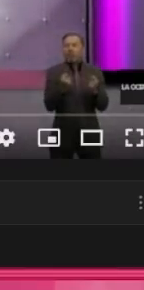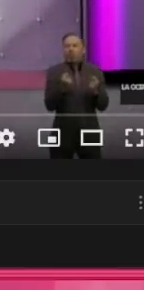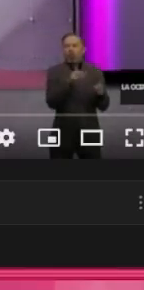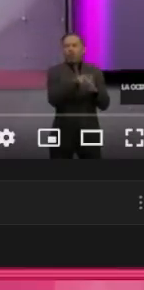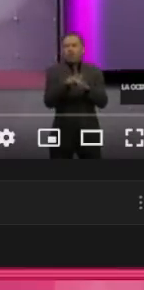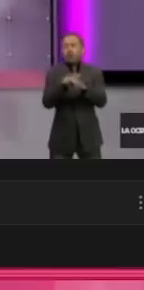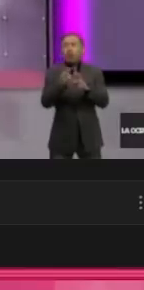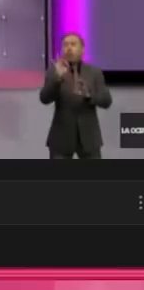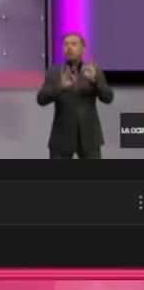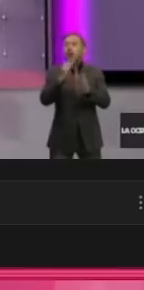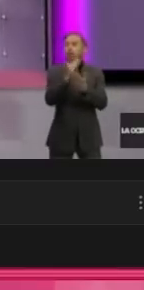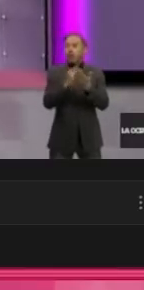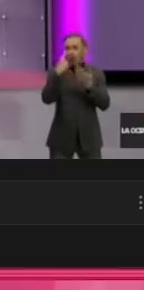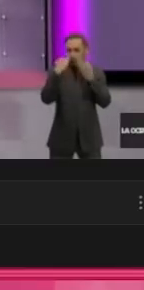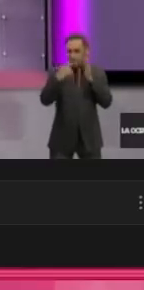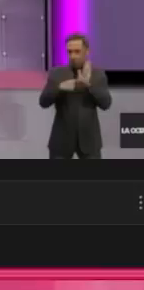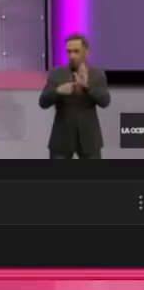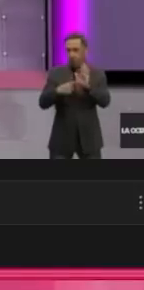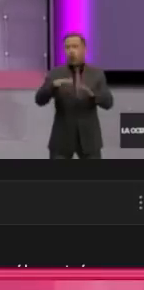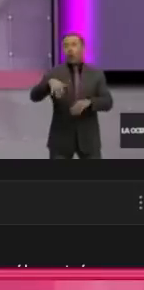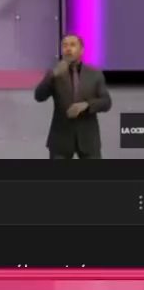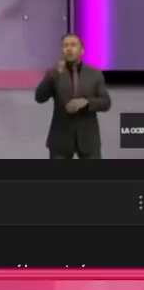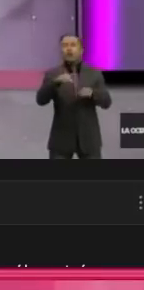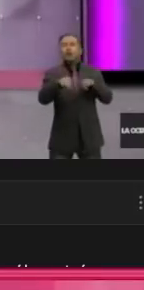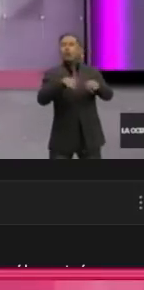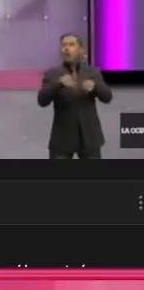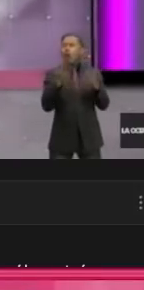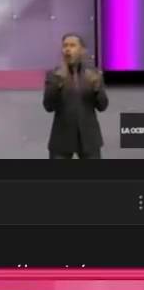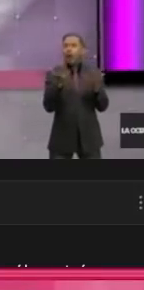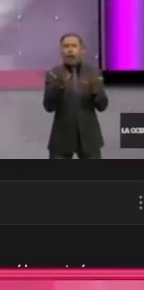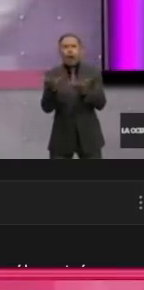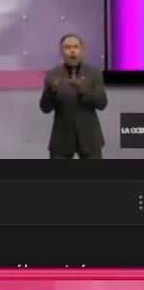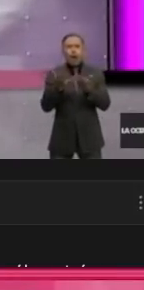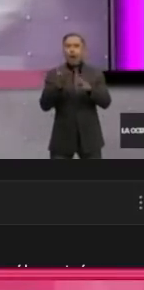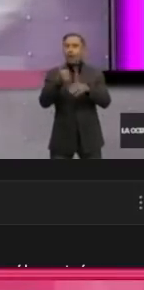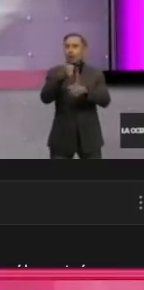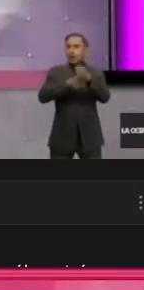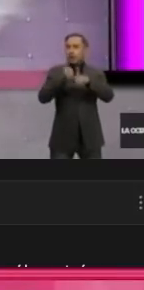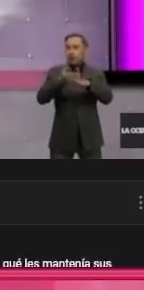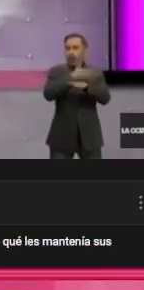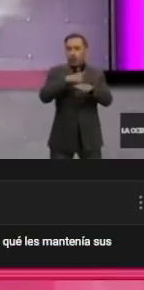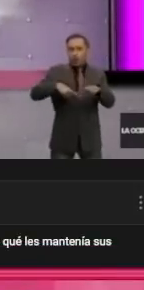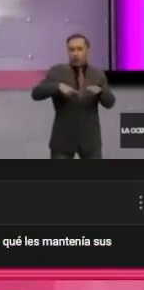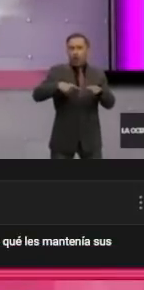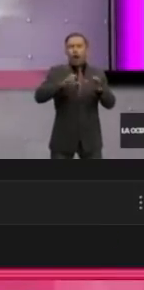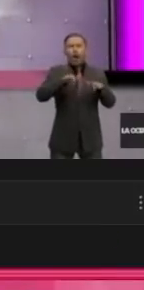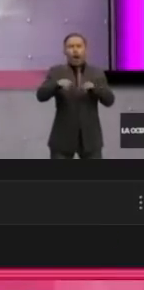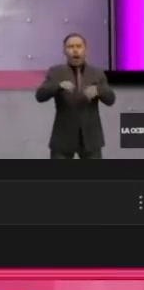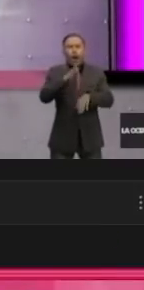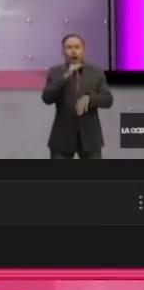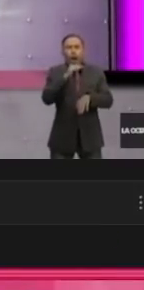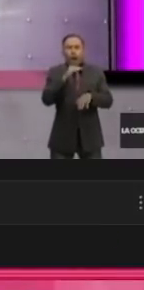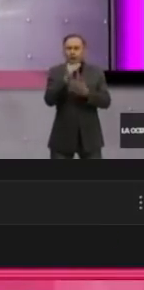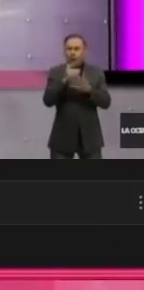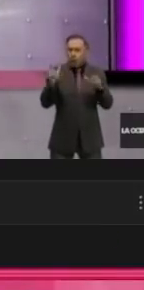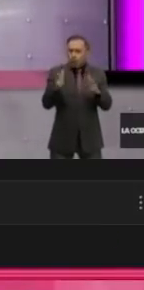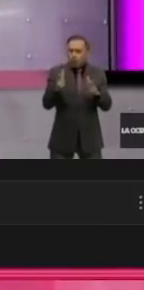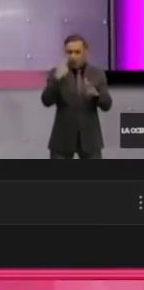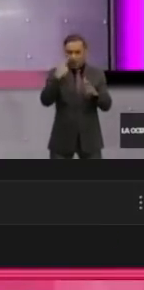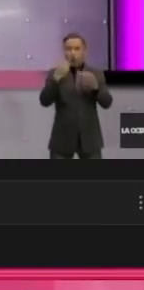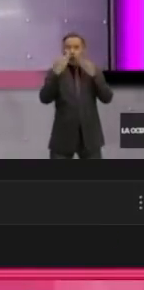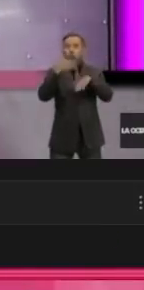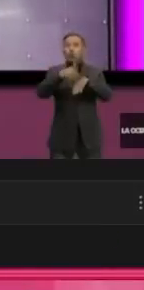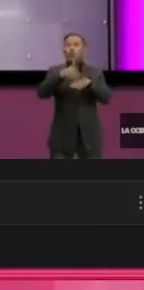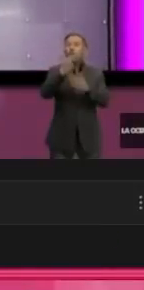un momento que no hay trabajo, que hay menos trabajo que en los sexenios anteriores. En esta gráfica se muestra claramente cómo el